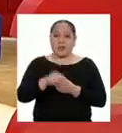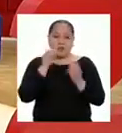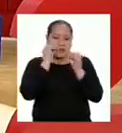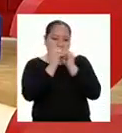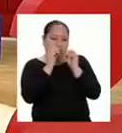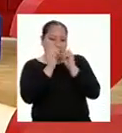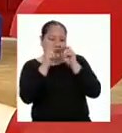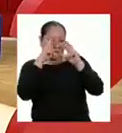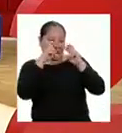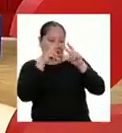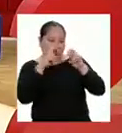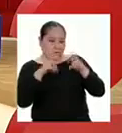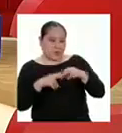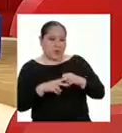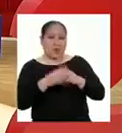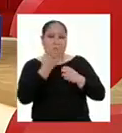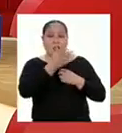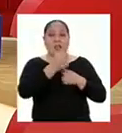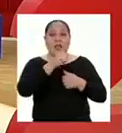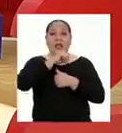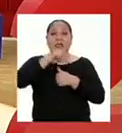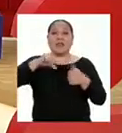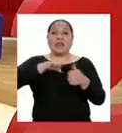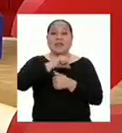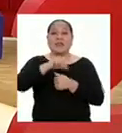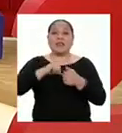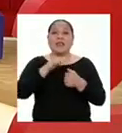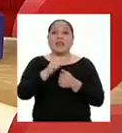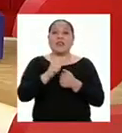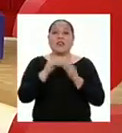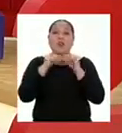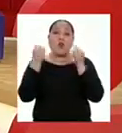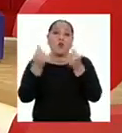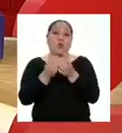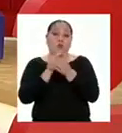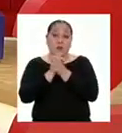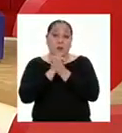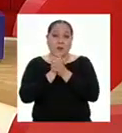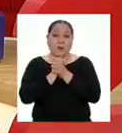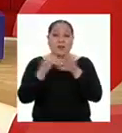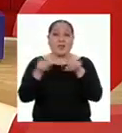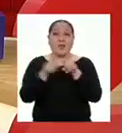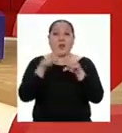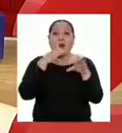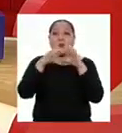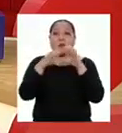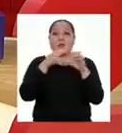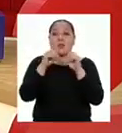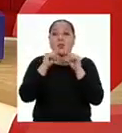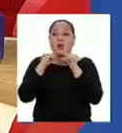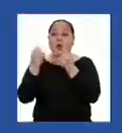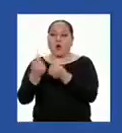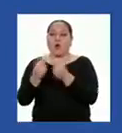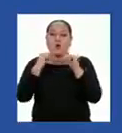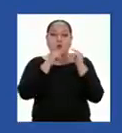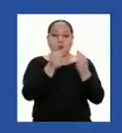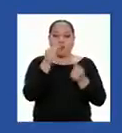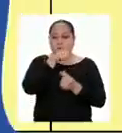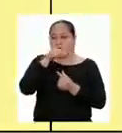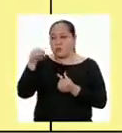nuestro análisis sobre el texto de interacción social y los grupos de amigos, conversamos un poco sobre la importancia de estos grupos en nuestras